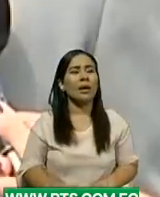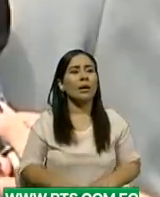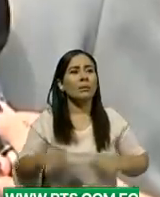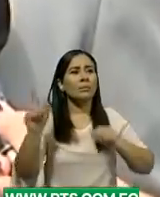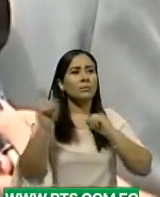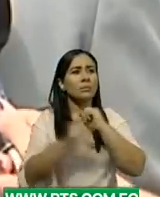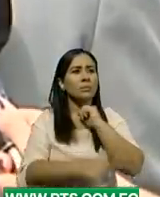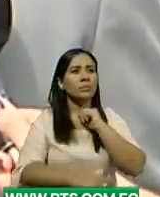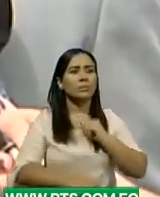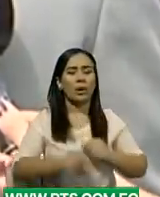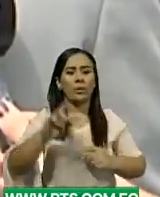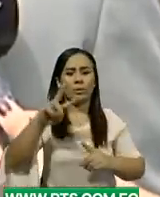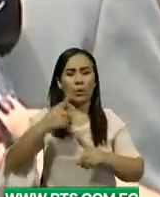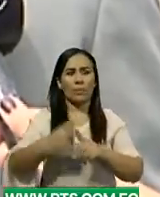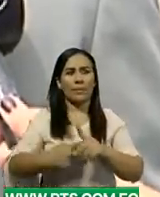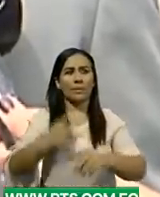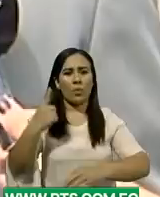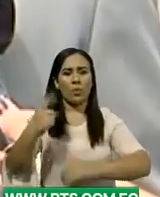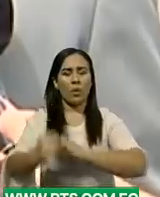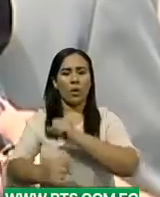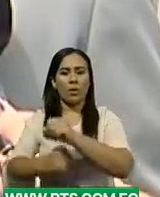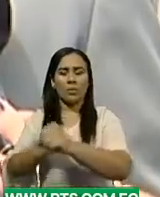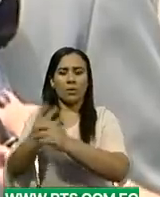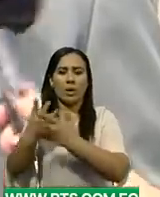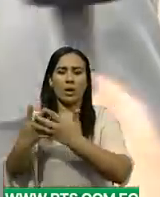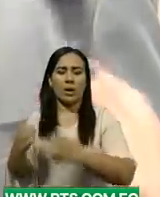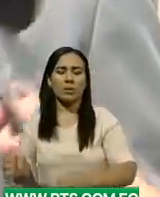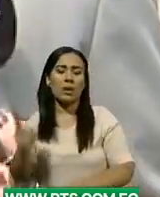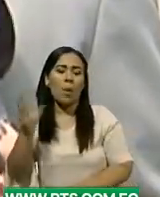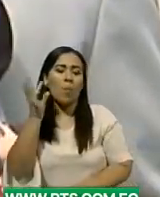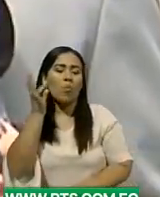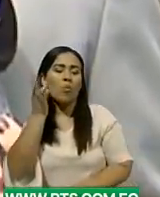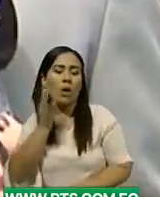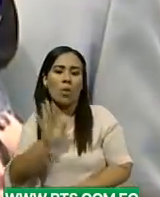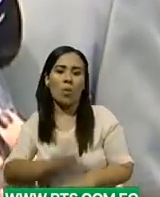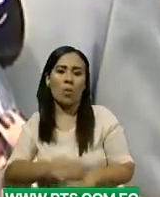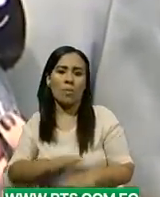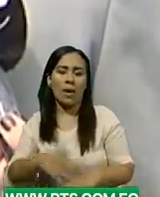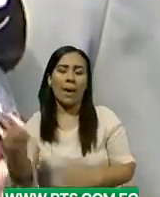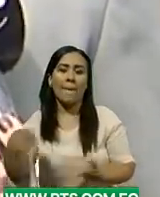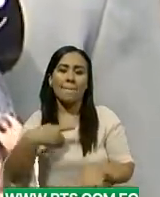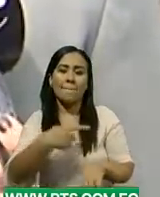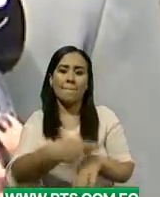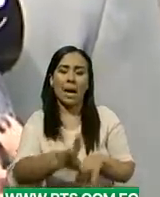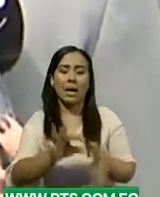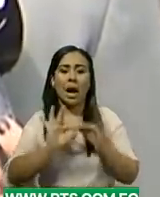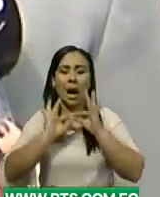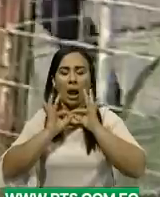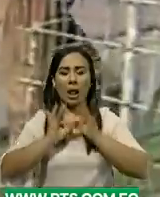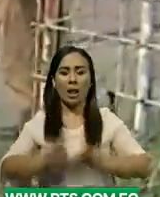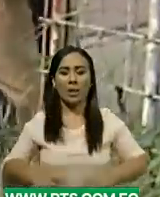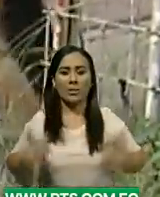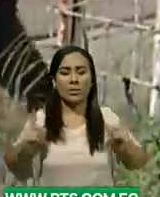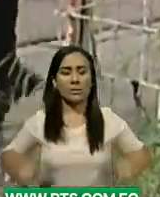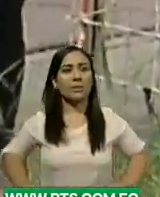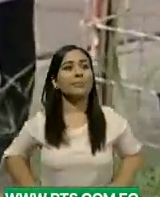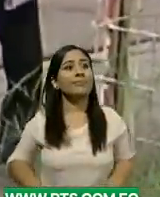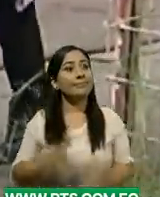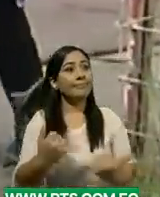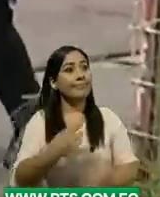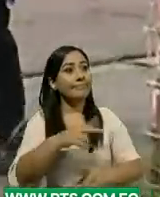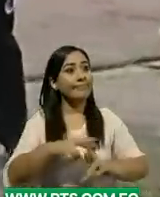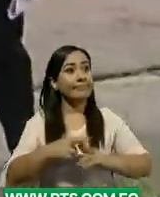conllevaría de 2 meses hasta 1 año de prisión de libertad. Y los daños de reparación integral a la víctima también. Las